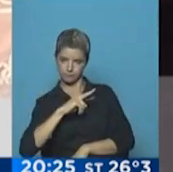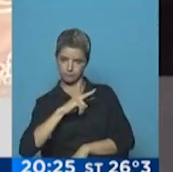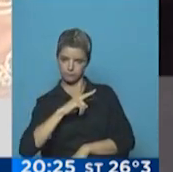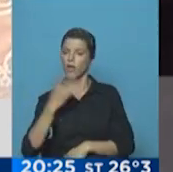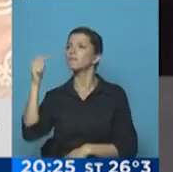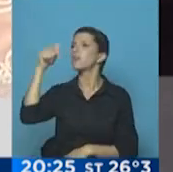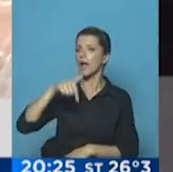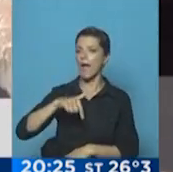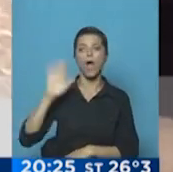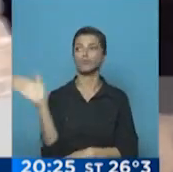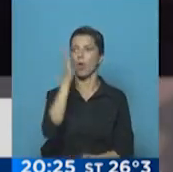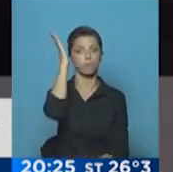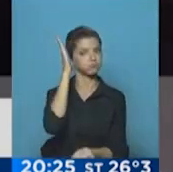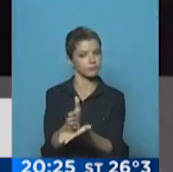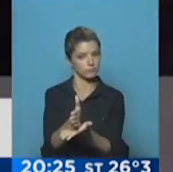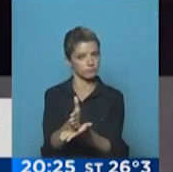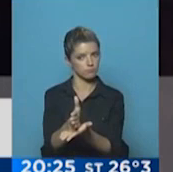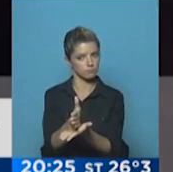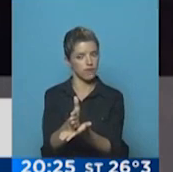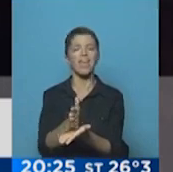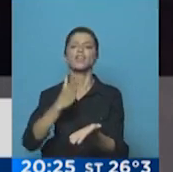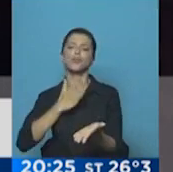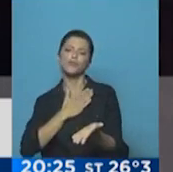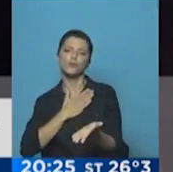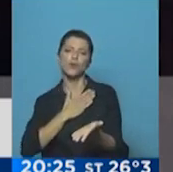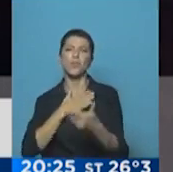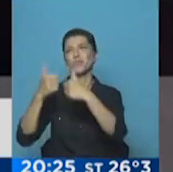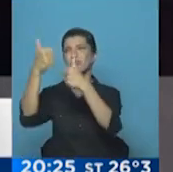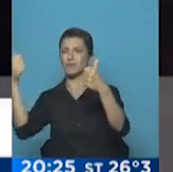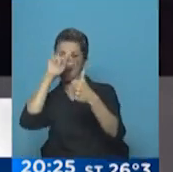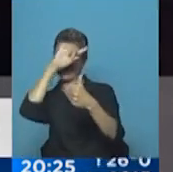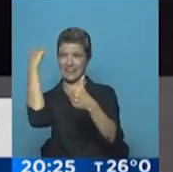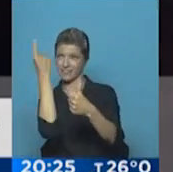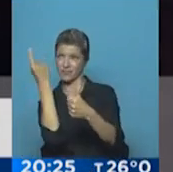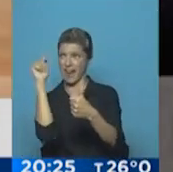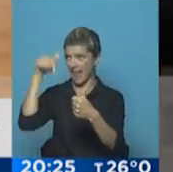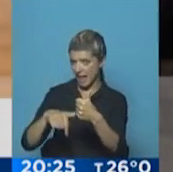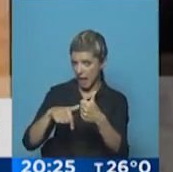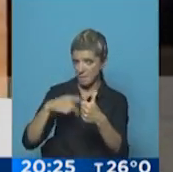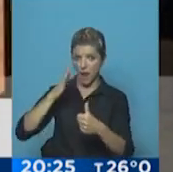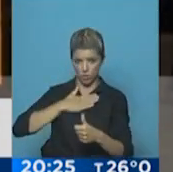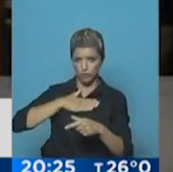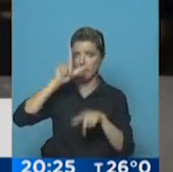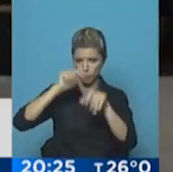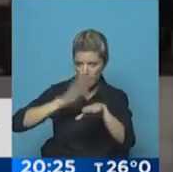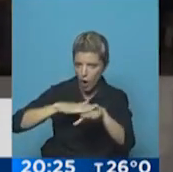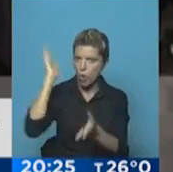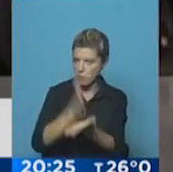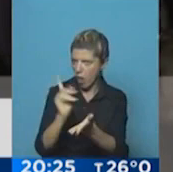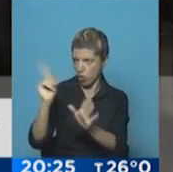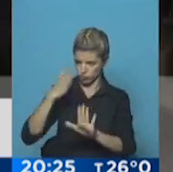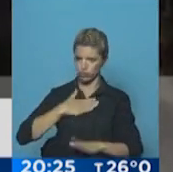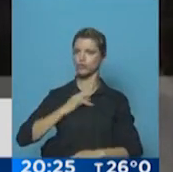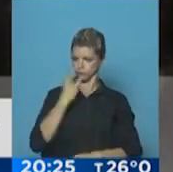hay impunidad y que no necesitamos ningún tribunal extranjero para hacernos cargo de